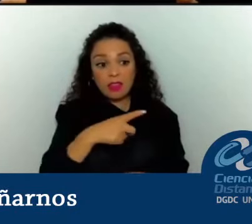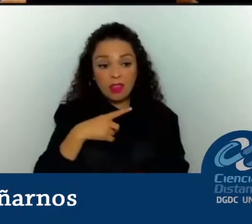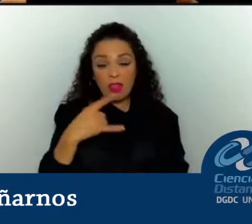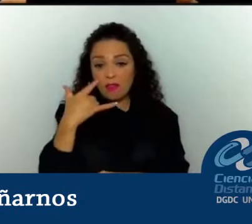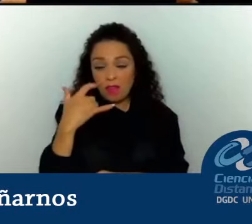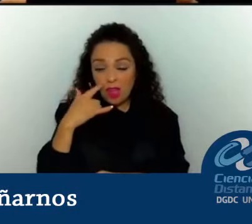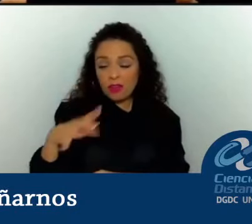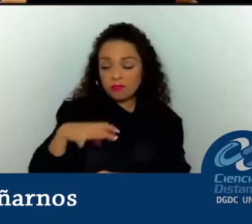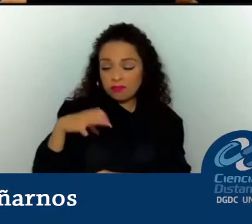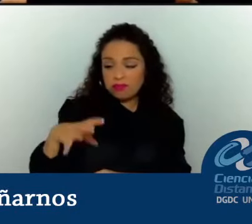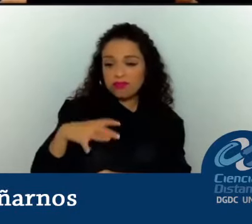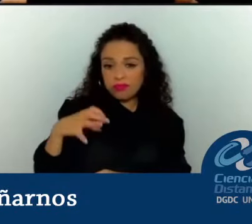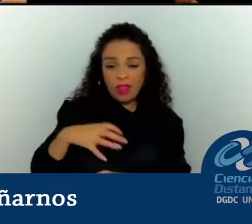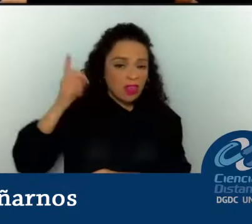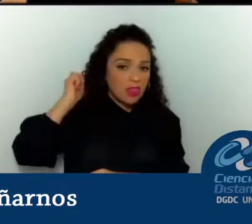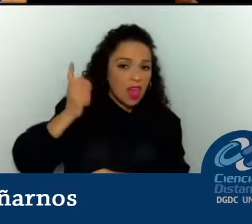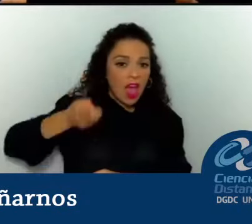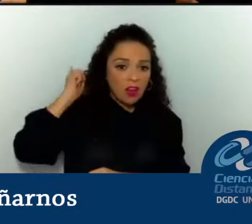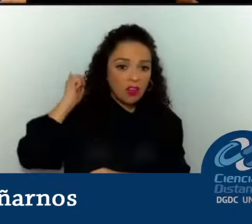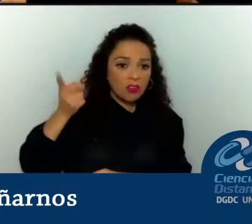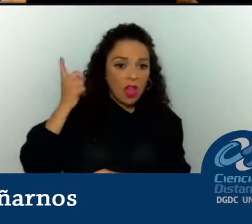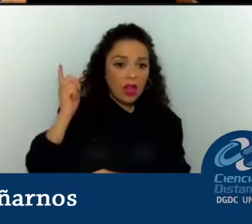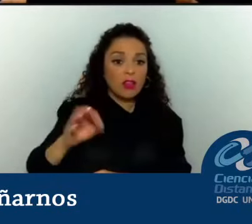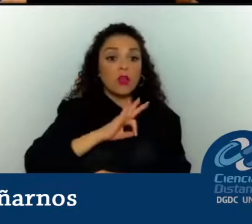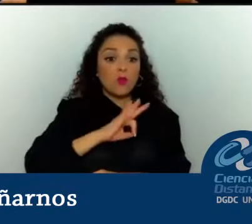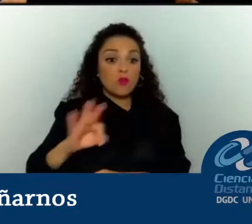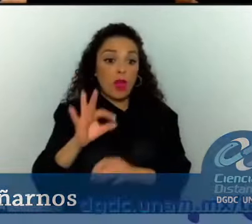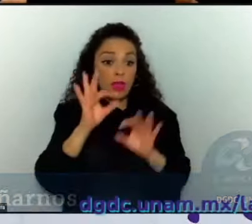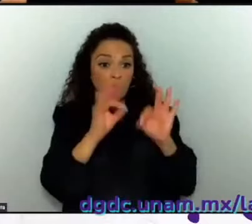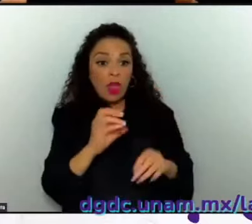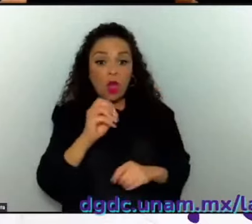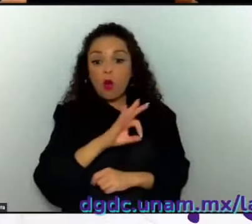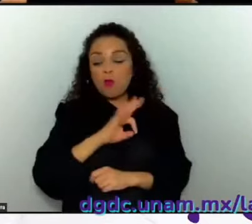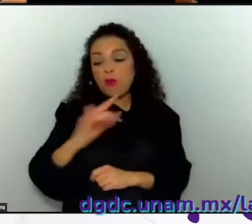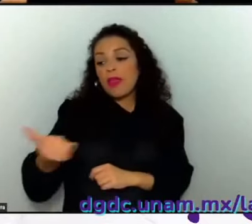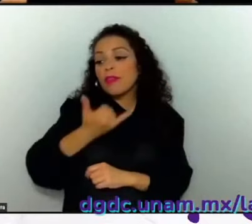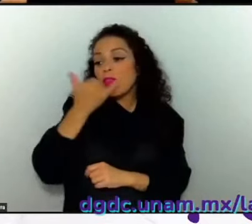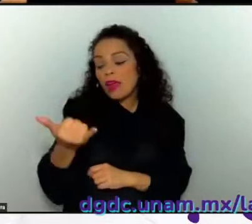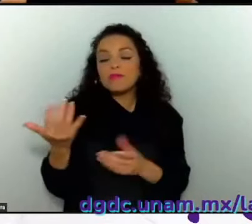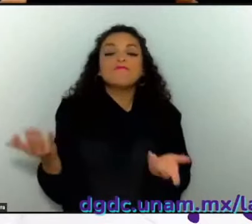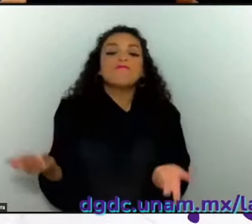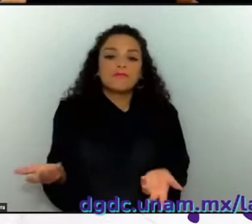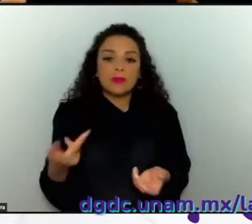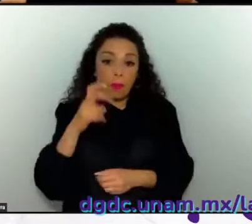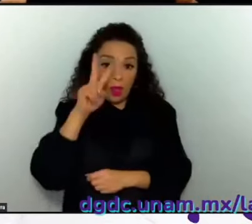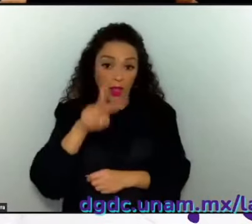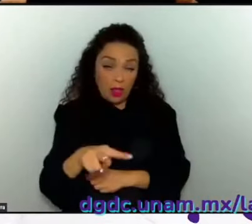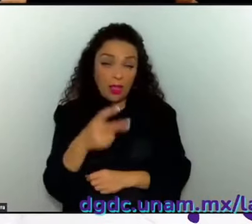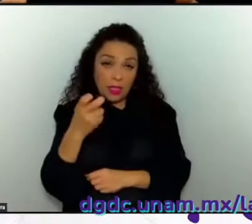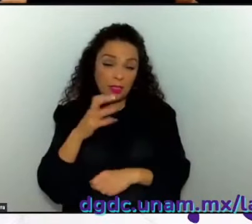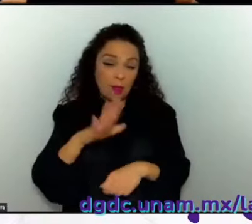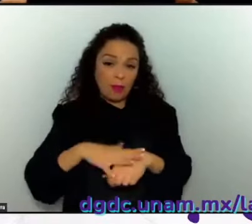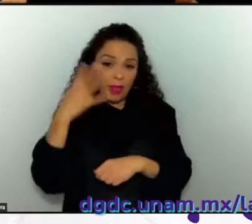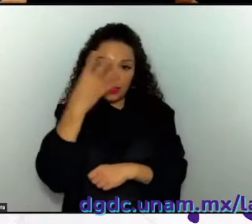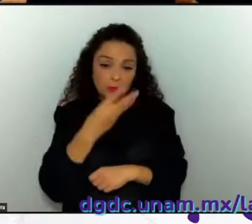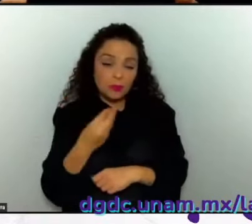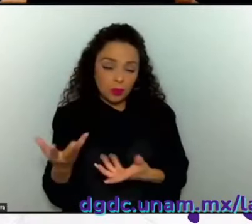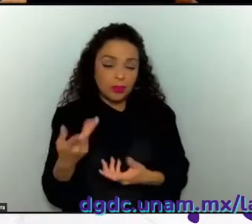error. Se han visto las tripas de la ciencia y creo que es una de las cosas más bonitas. Más allá de eso, pues me quedo